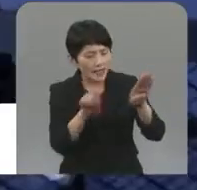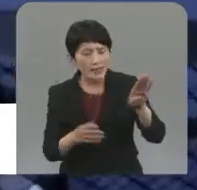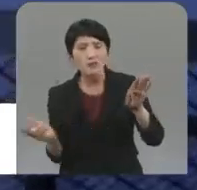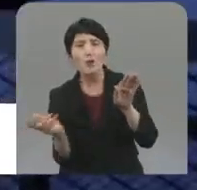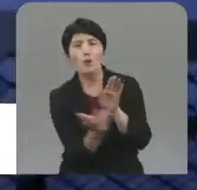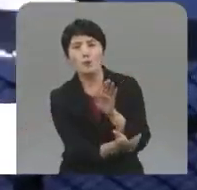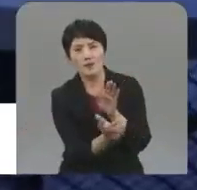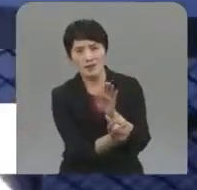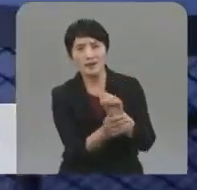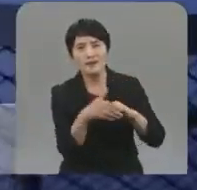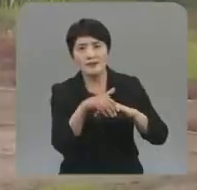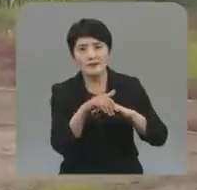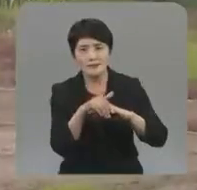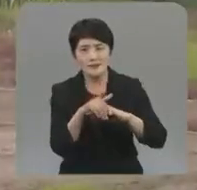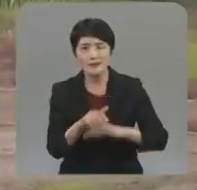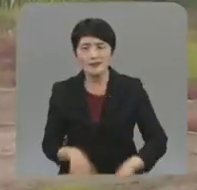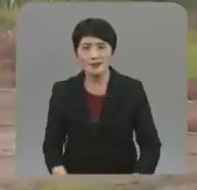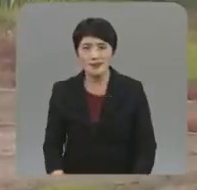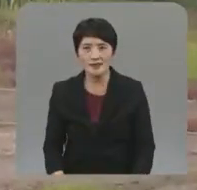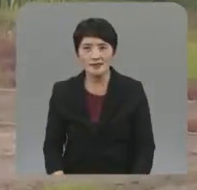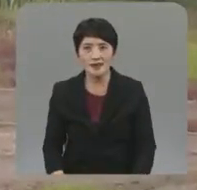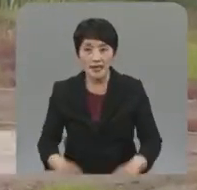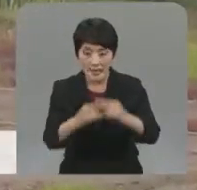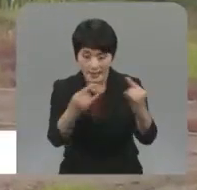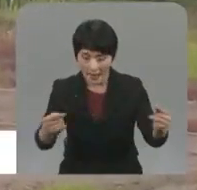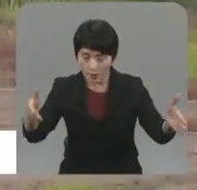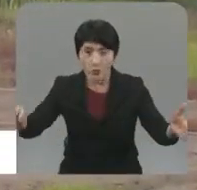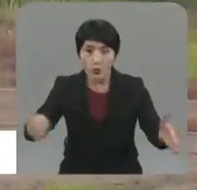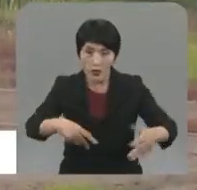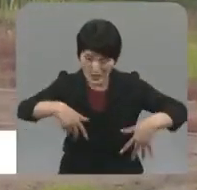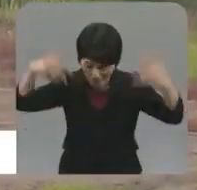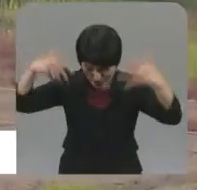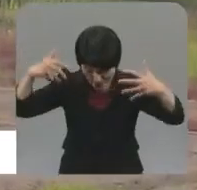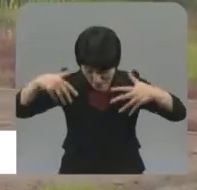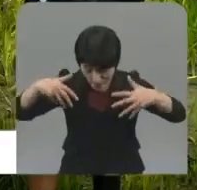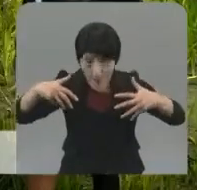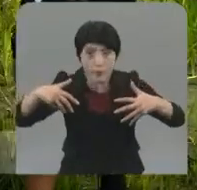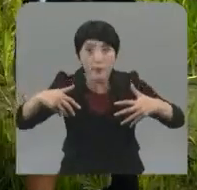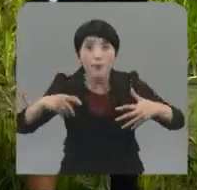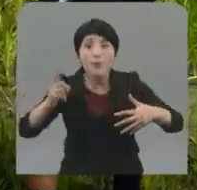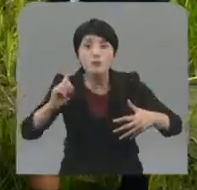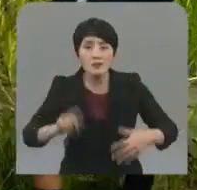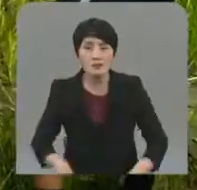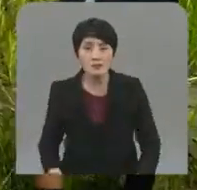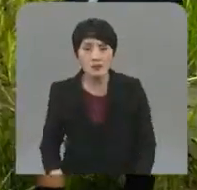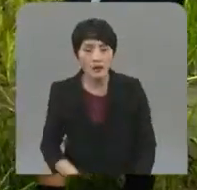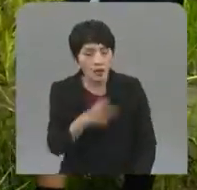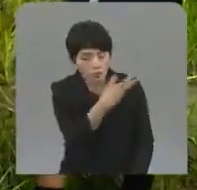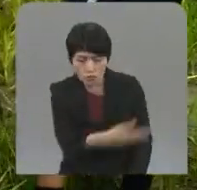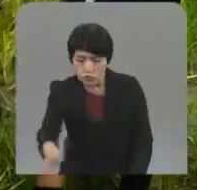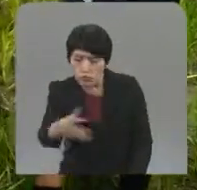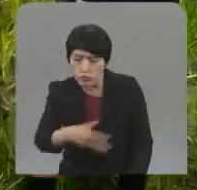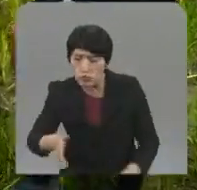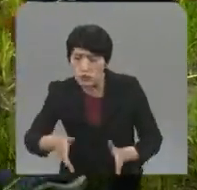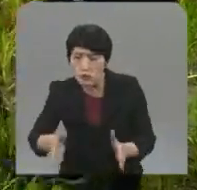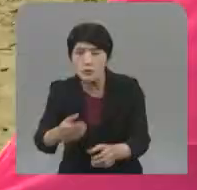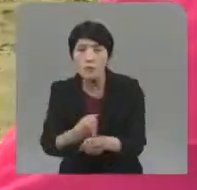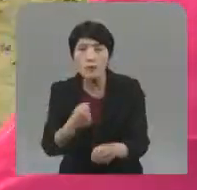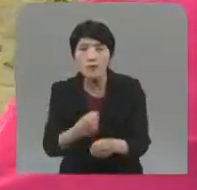Corea del Sur pues previamente la localidad de coson albergó dicho evento en 1991 hace más de tres